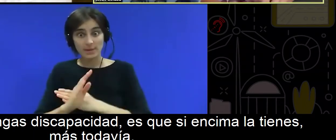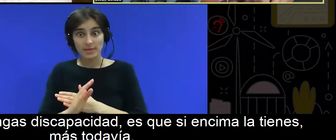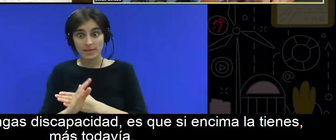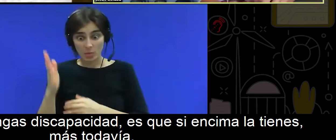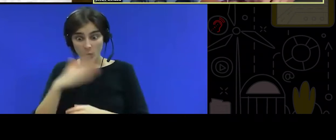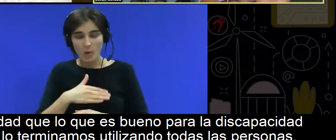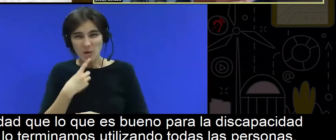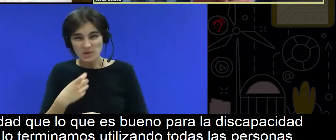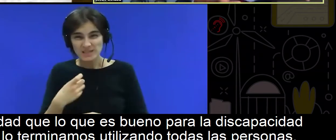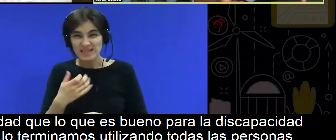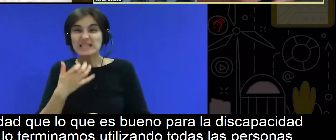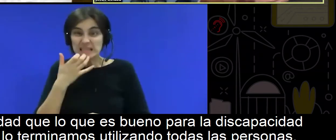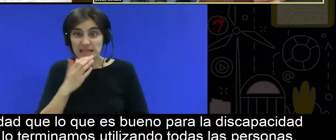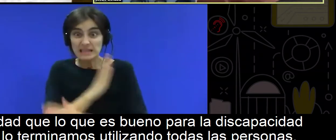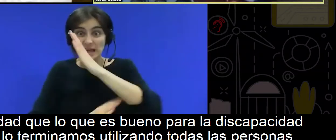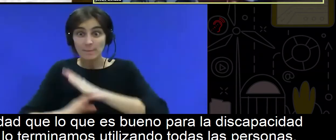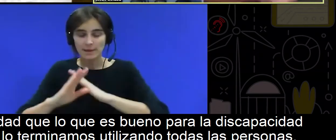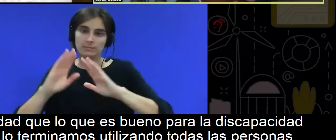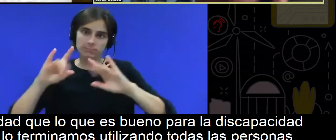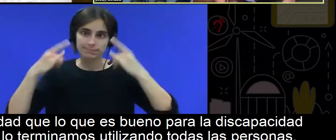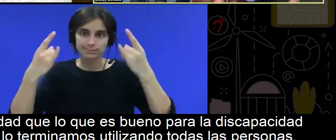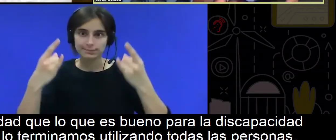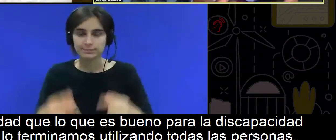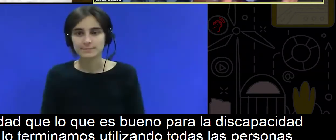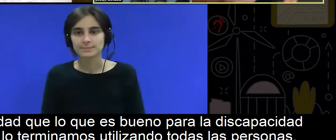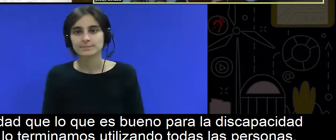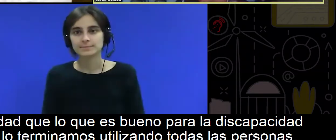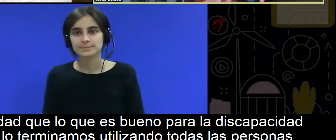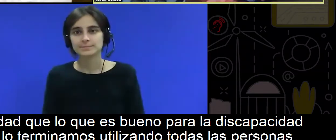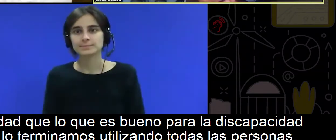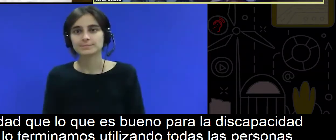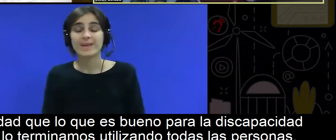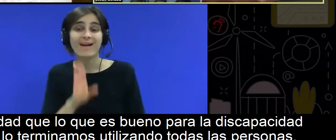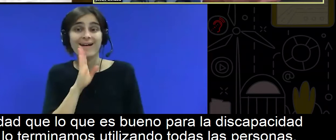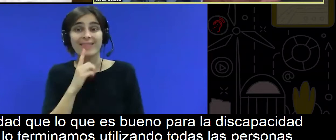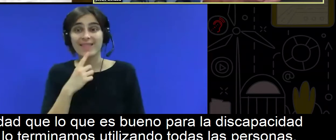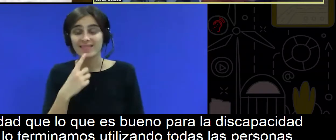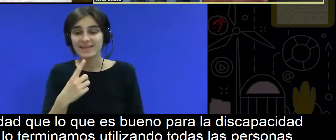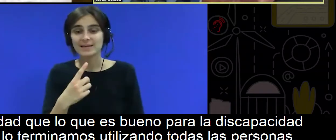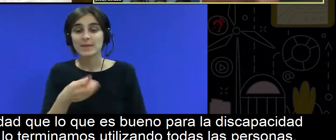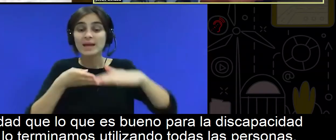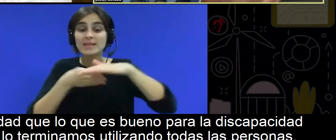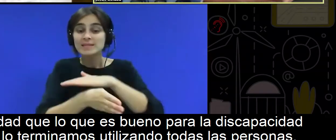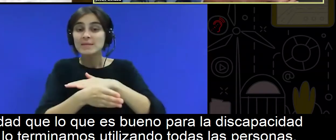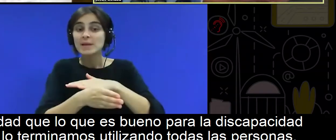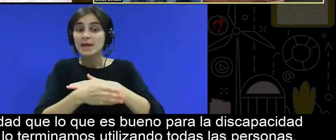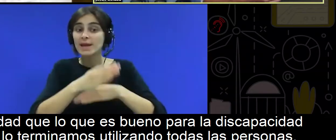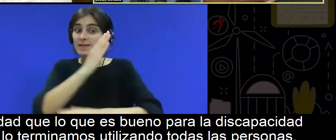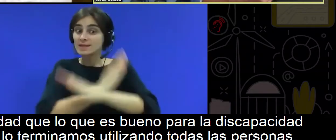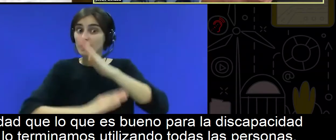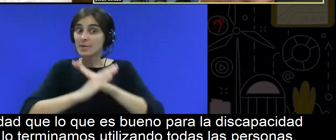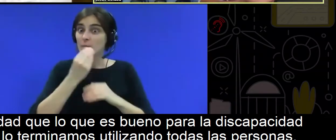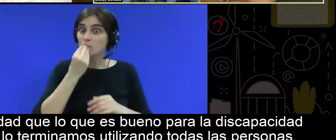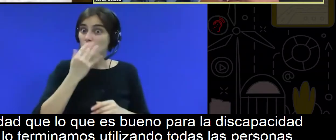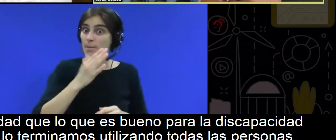¿no? Con lo cual es verdad que, como antes decía, que lo que es bueno para la discapacidad en materia de accesibilidad, al final lo terminamos